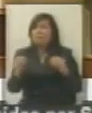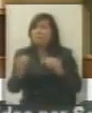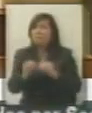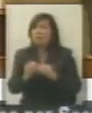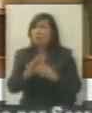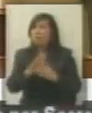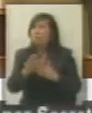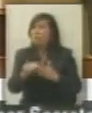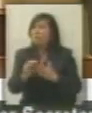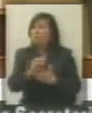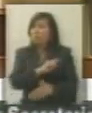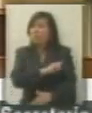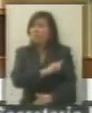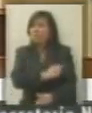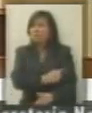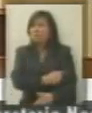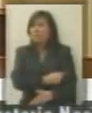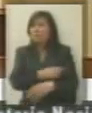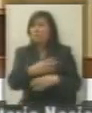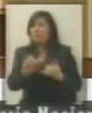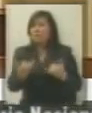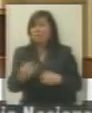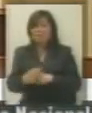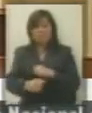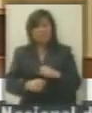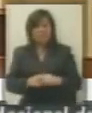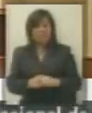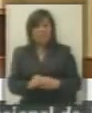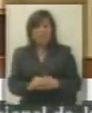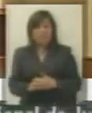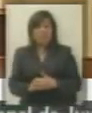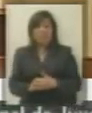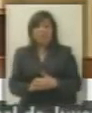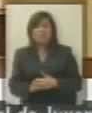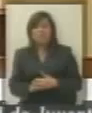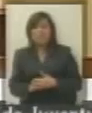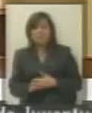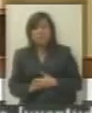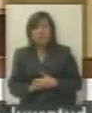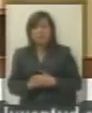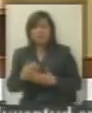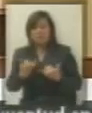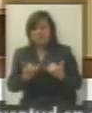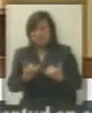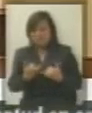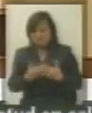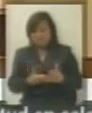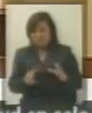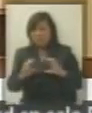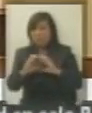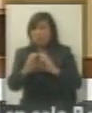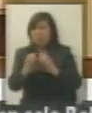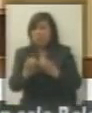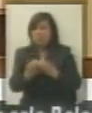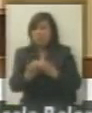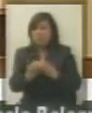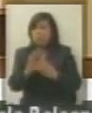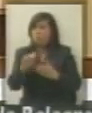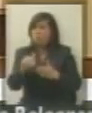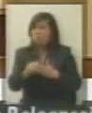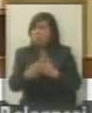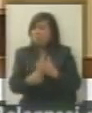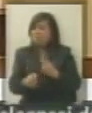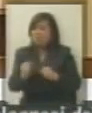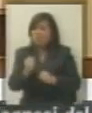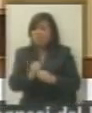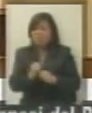todos nuestros esfuerzos hasta julio del presente año. Por ello, solicitamos a este honorable Congreso su voto de